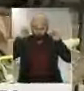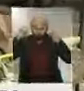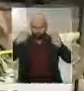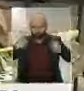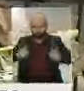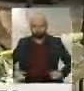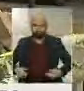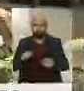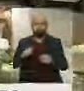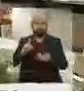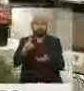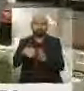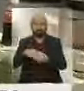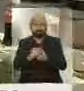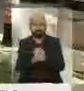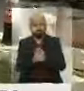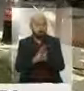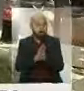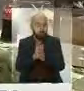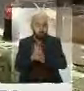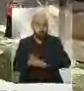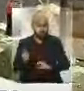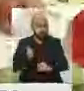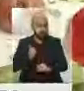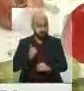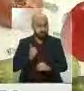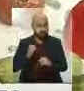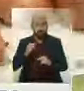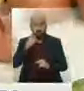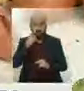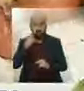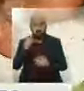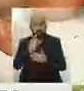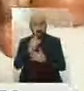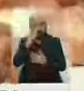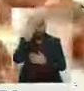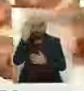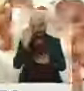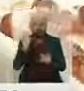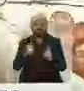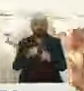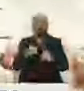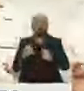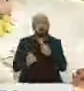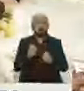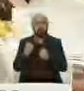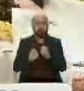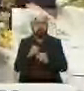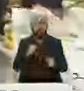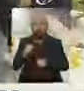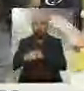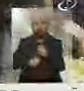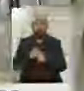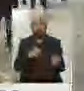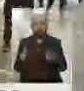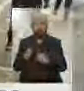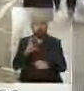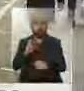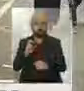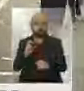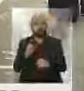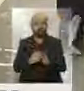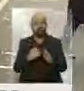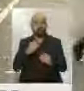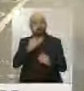cada transacción, Francisco Peralta, según él, un popular bailarín de los 80 conocido en el ambiente farandulero de ese entonces como